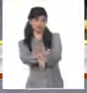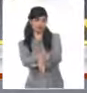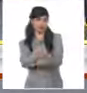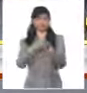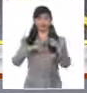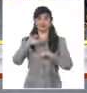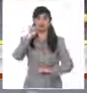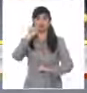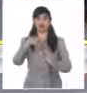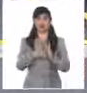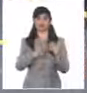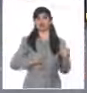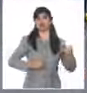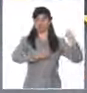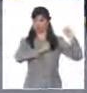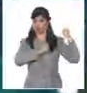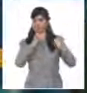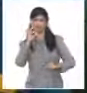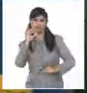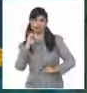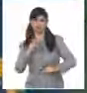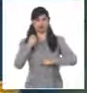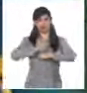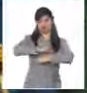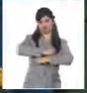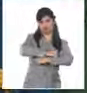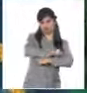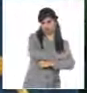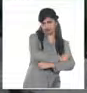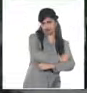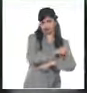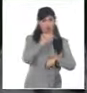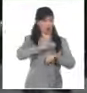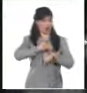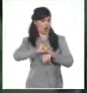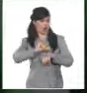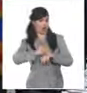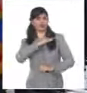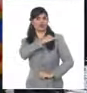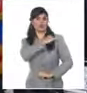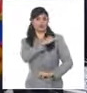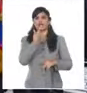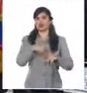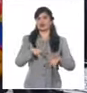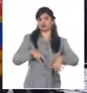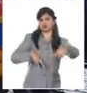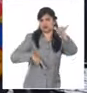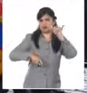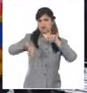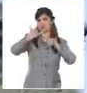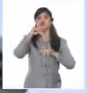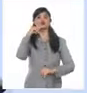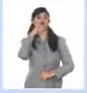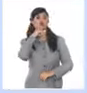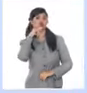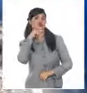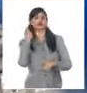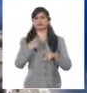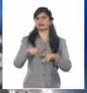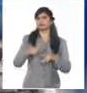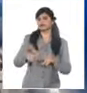soldados 70 vehículos de armamento y material bélico así como la aviación de las fuerzas aeroespaciales rusas los